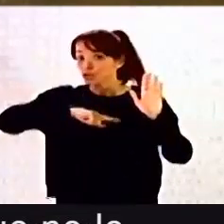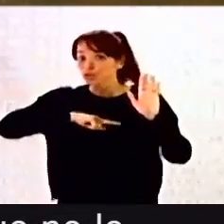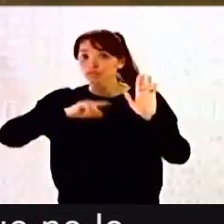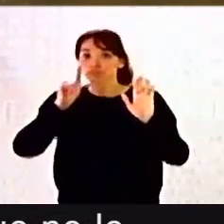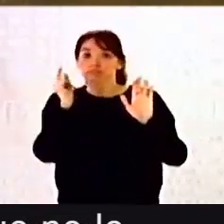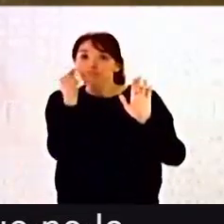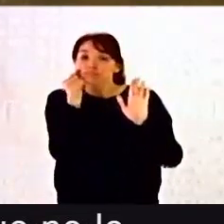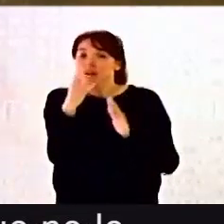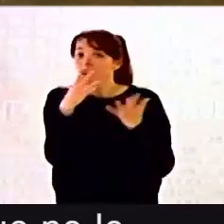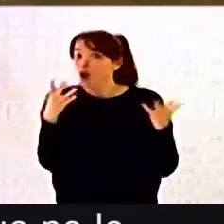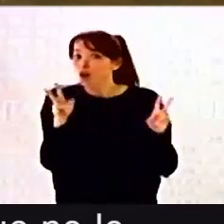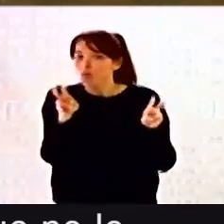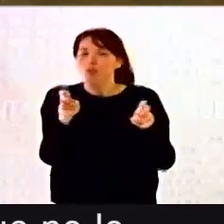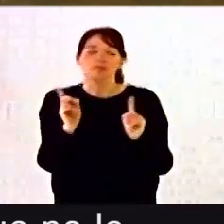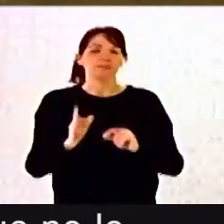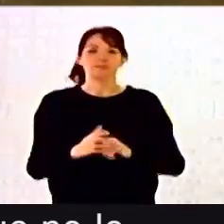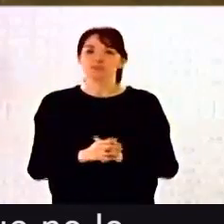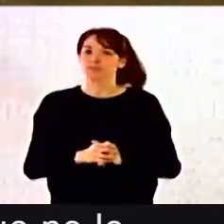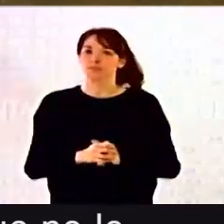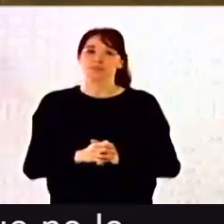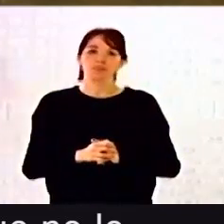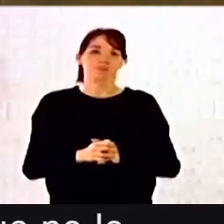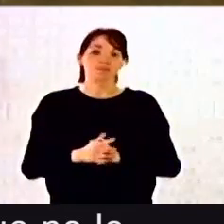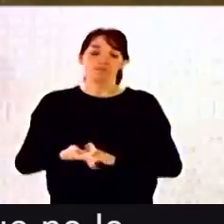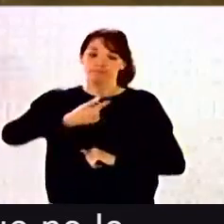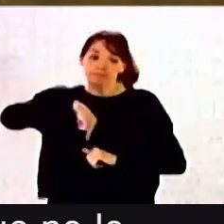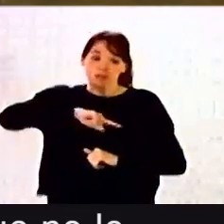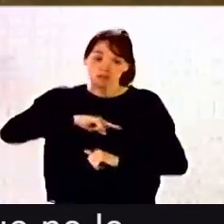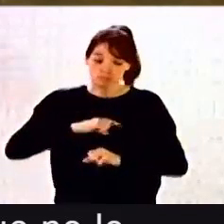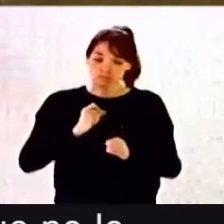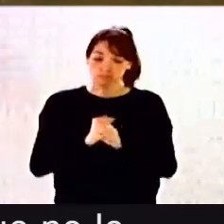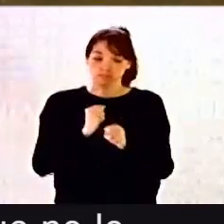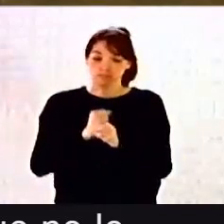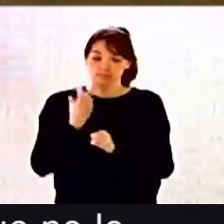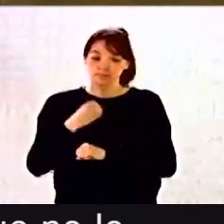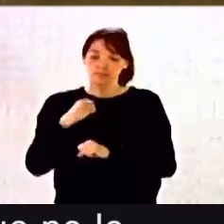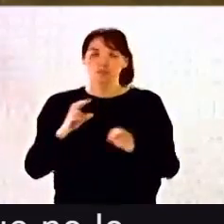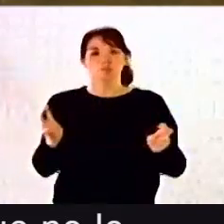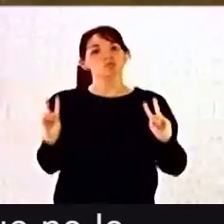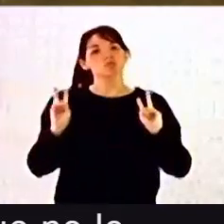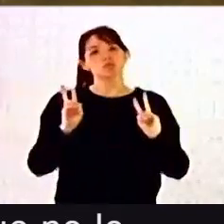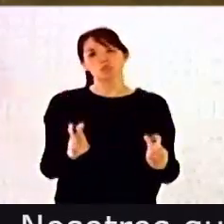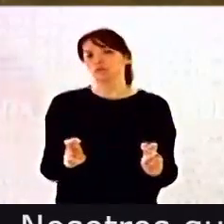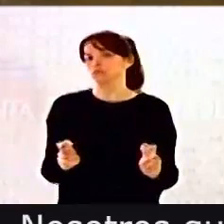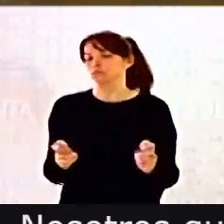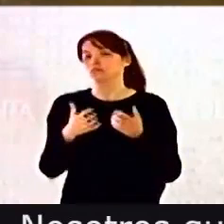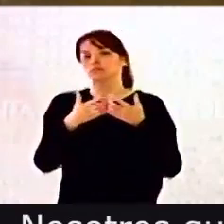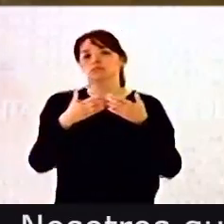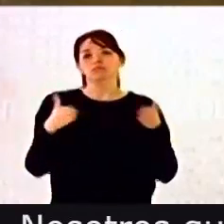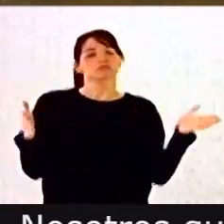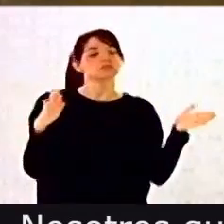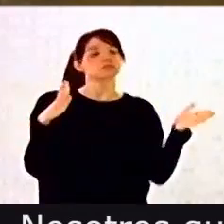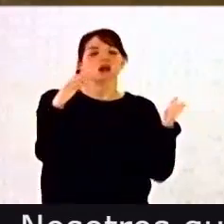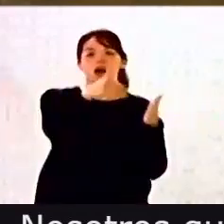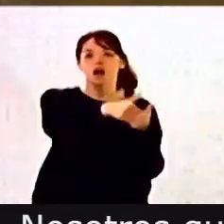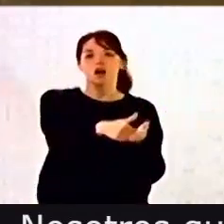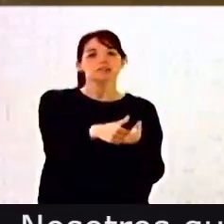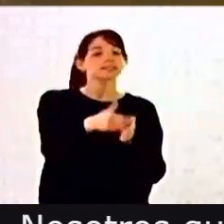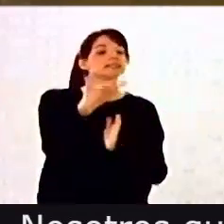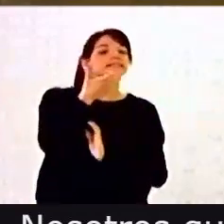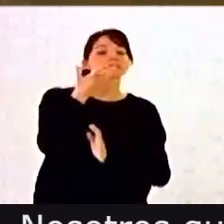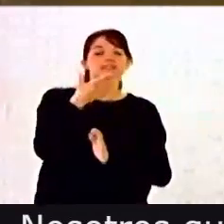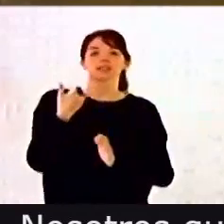ahora, que nosotros, que somos los que hemos tenido que actuar, hemos actuado desde el primer momento y los hemos conocido desde el primer